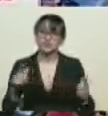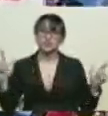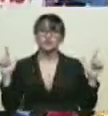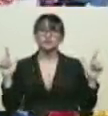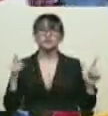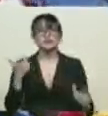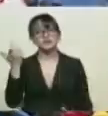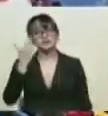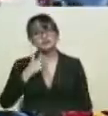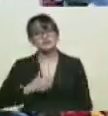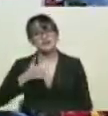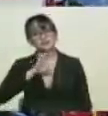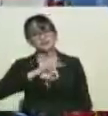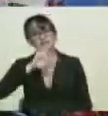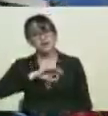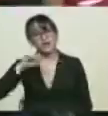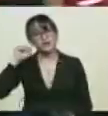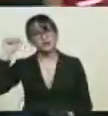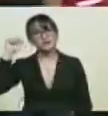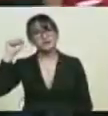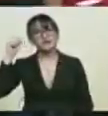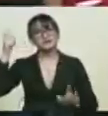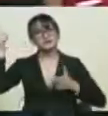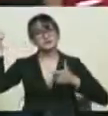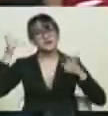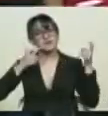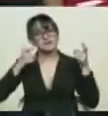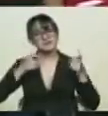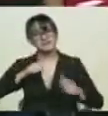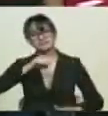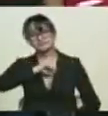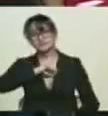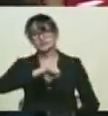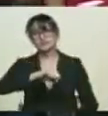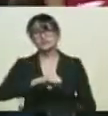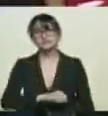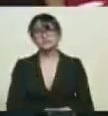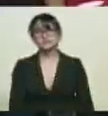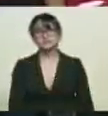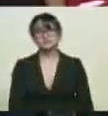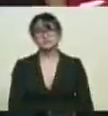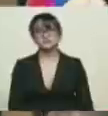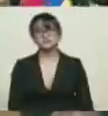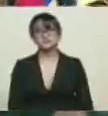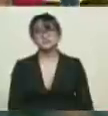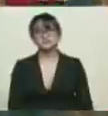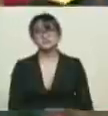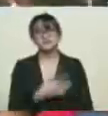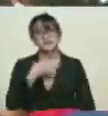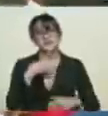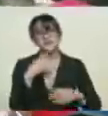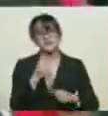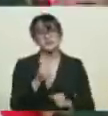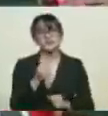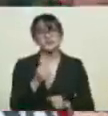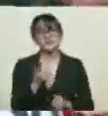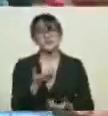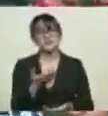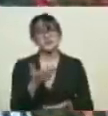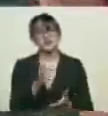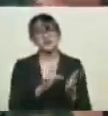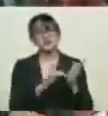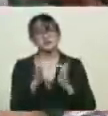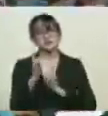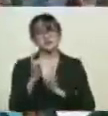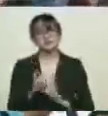eso soy más socialista y chavista que nunca. porque creo en la causa de nuestro Señor